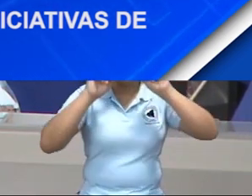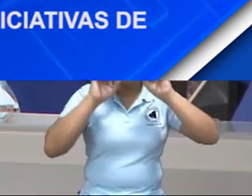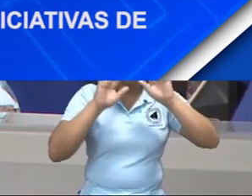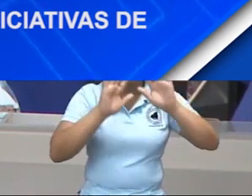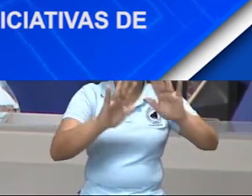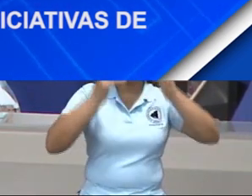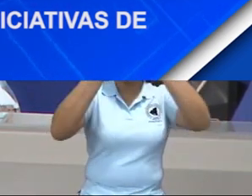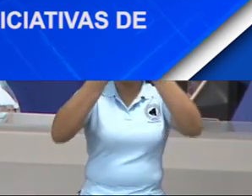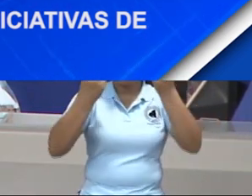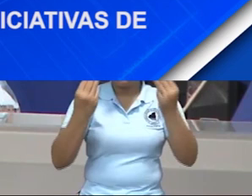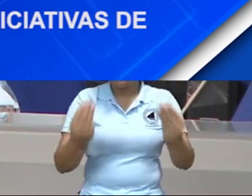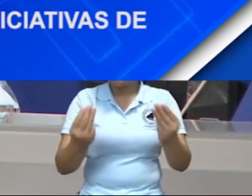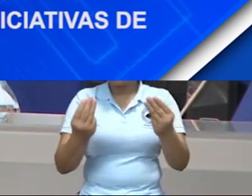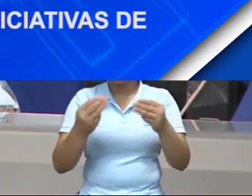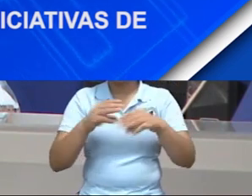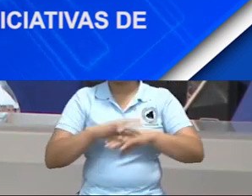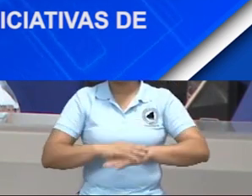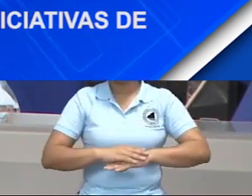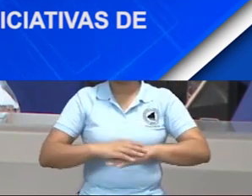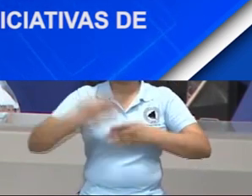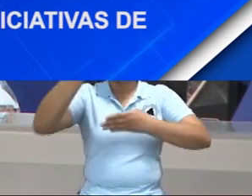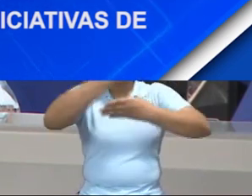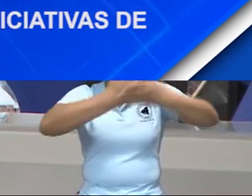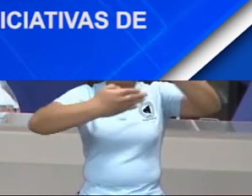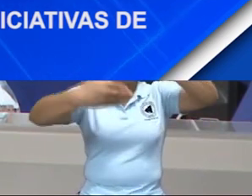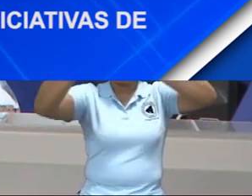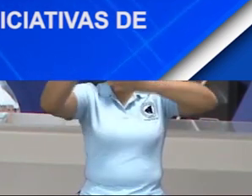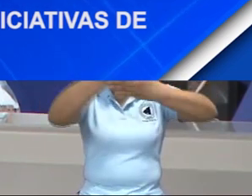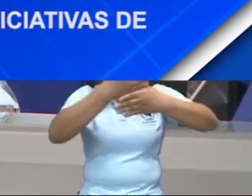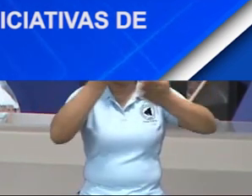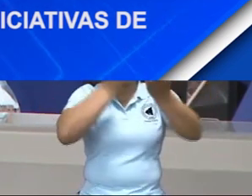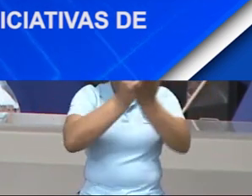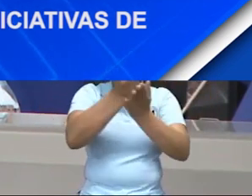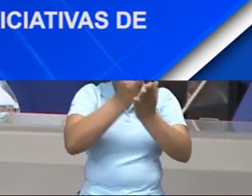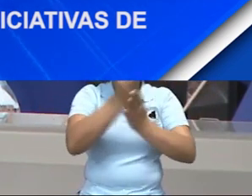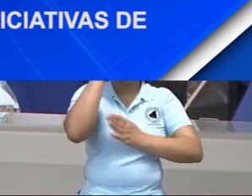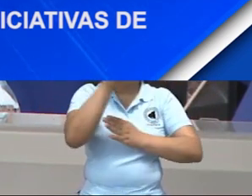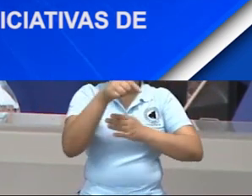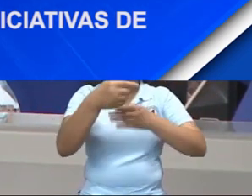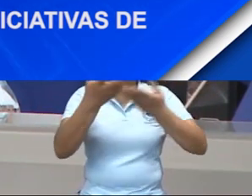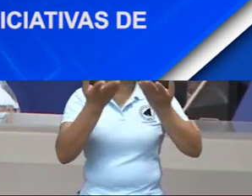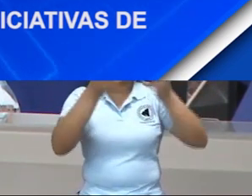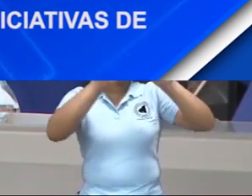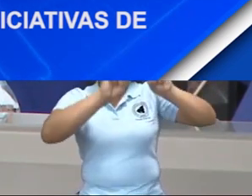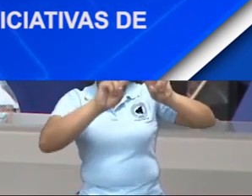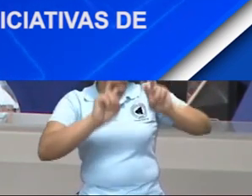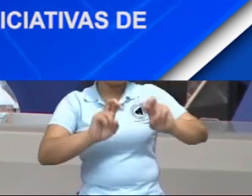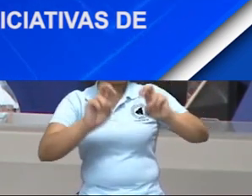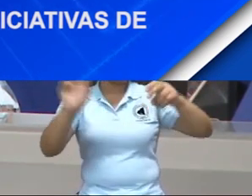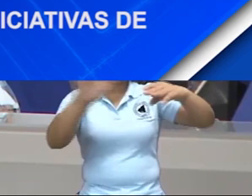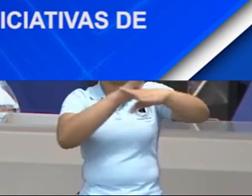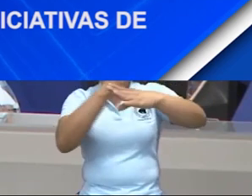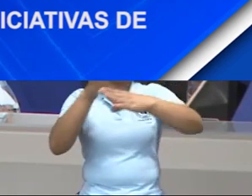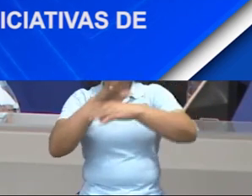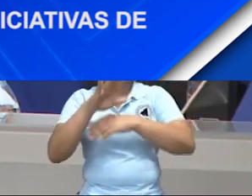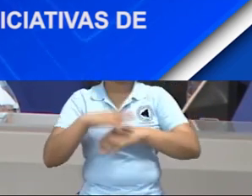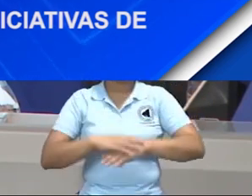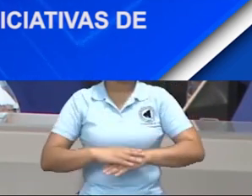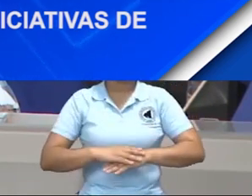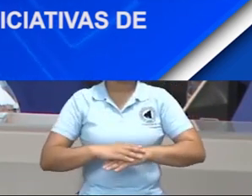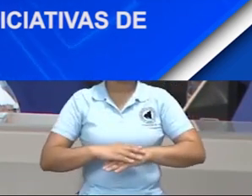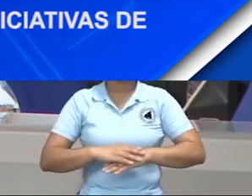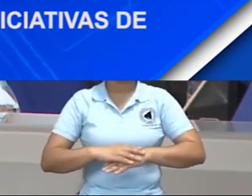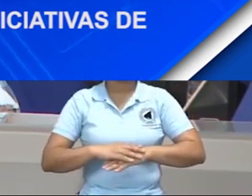de materiales nucleares, instalaciones nucleares de investigación, fuentes radiactivas, etc.